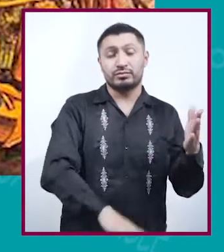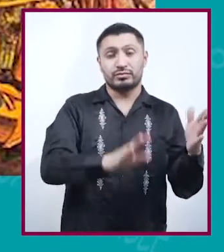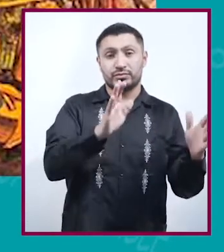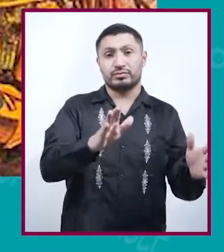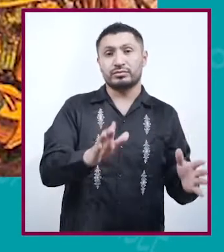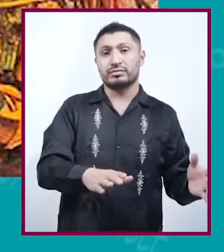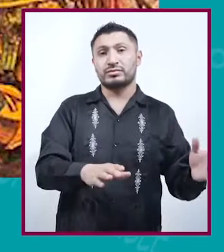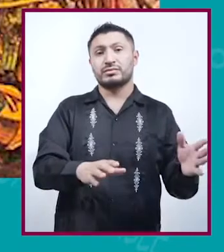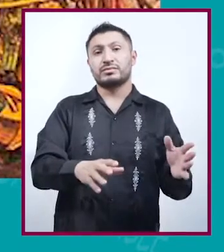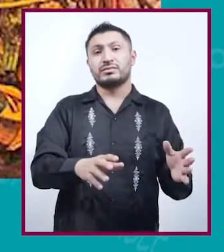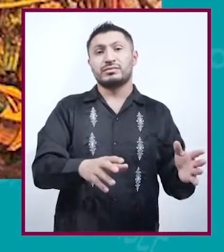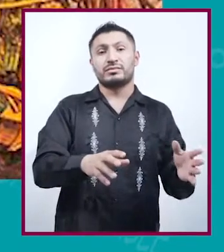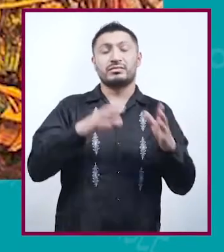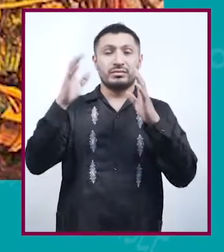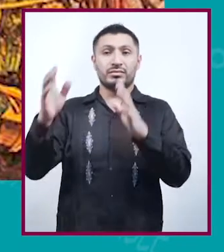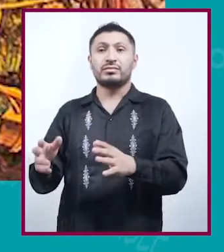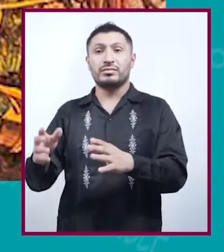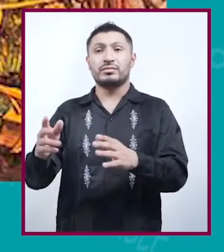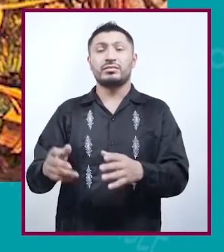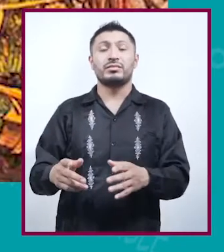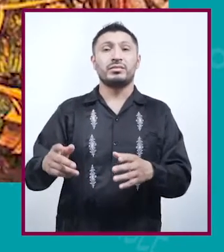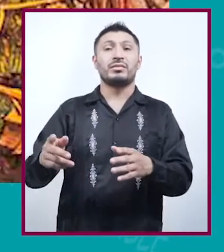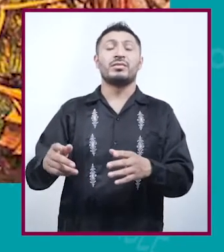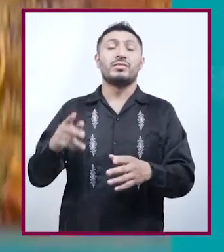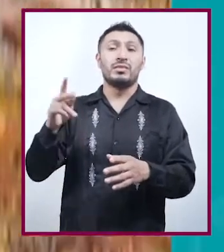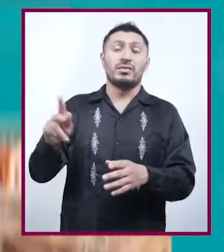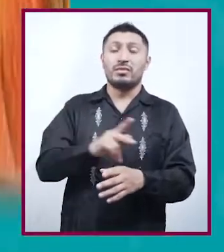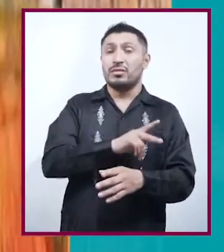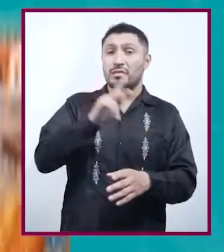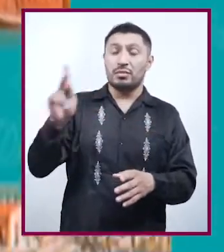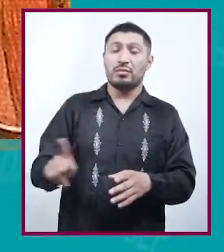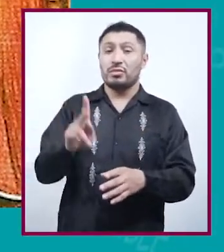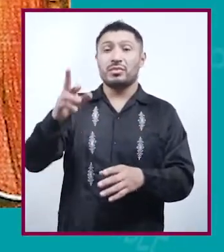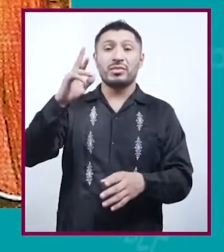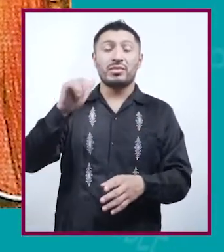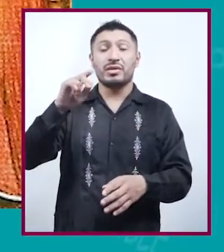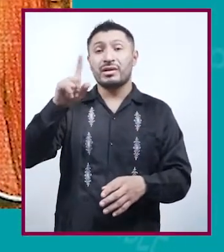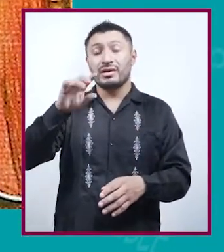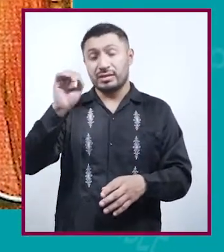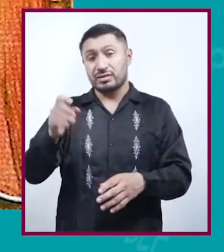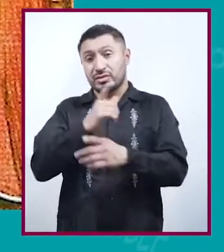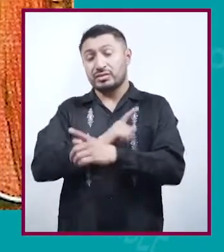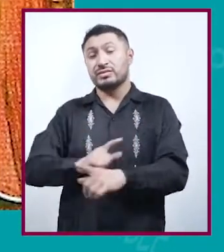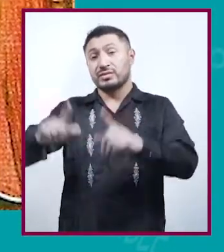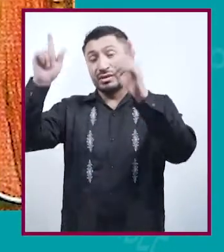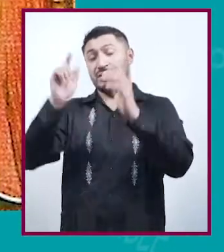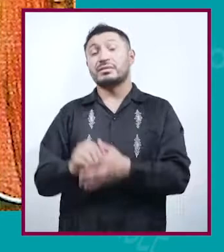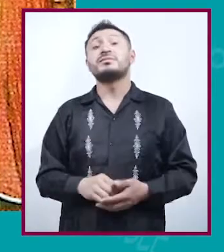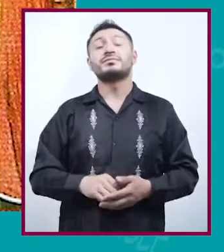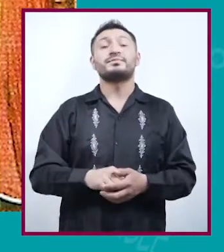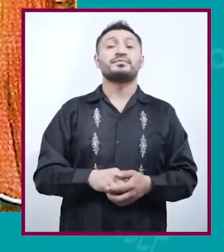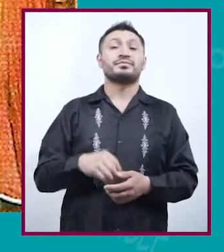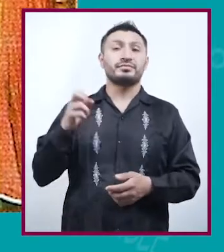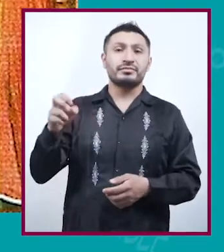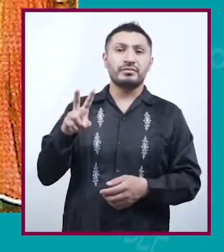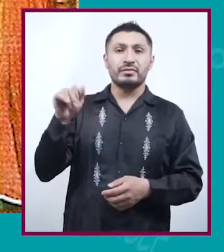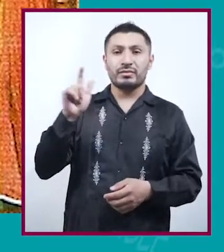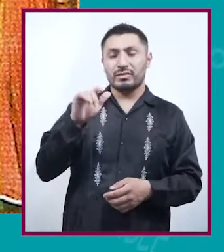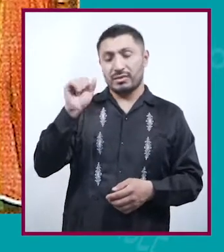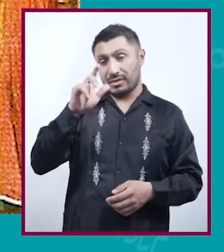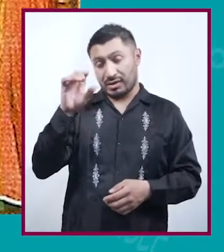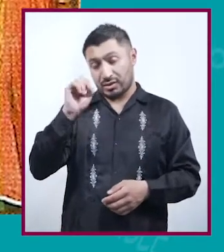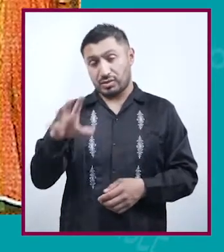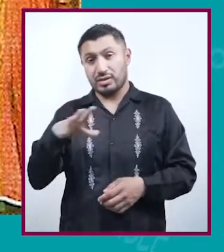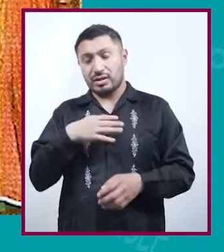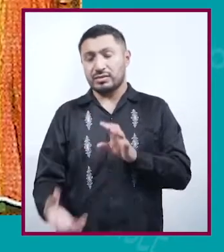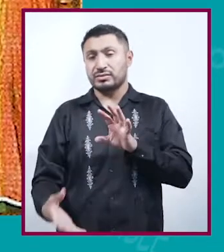lado, los nobles, y por el otro, el pueblo raso, pero libre. Este último, formado por vasallos, establecía una